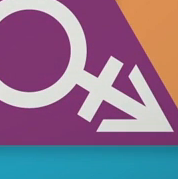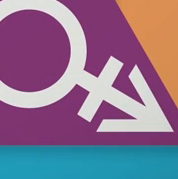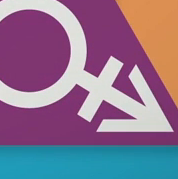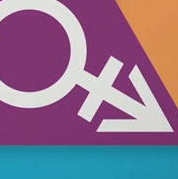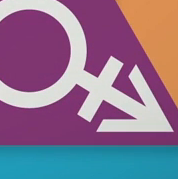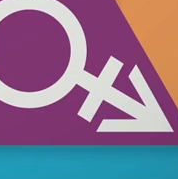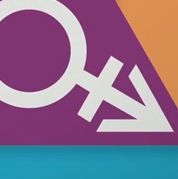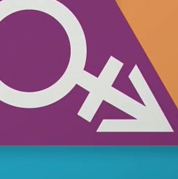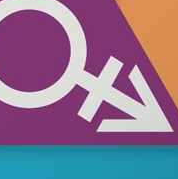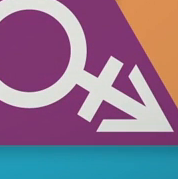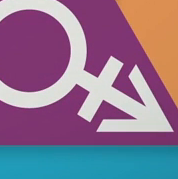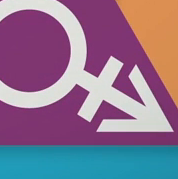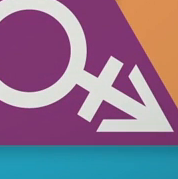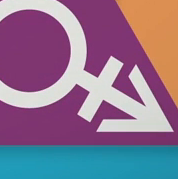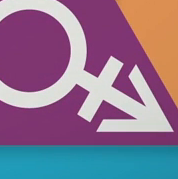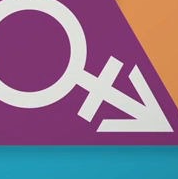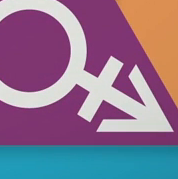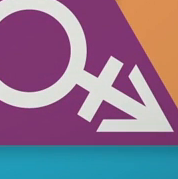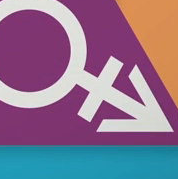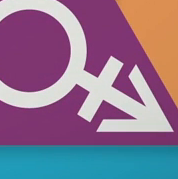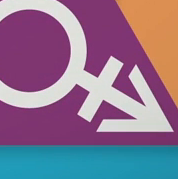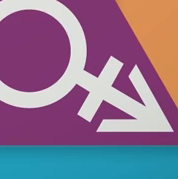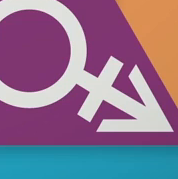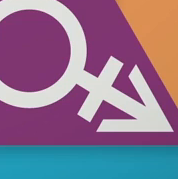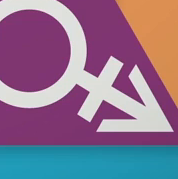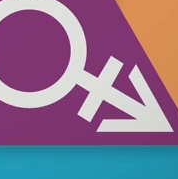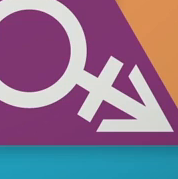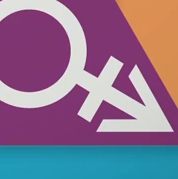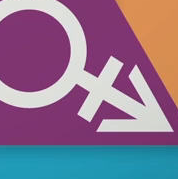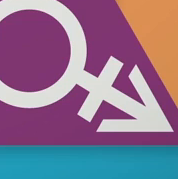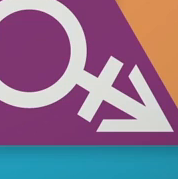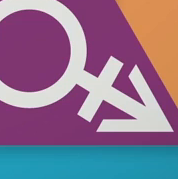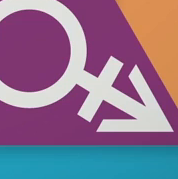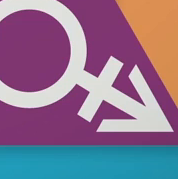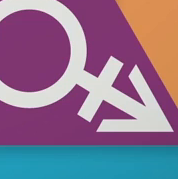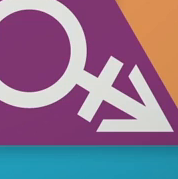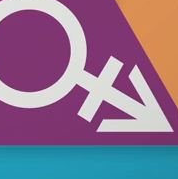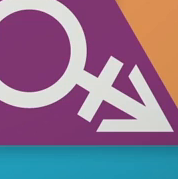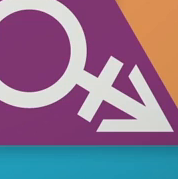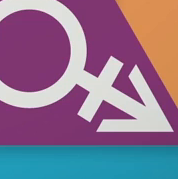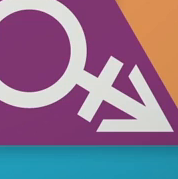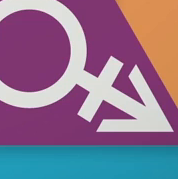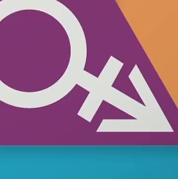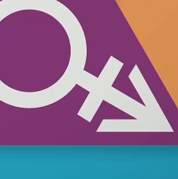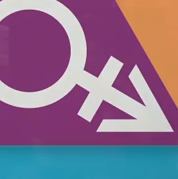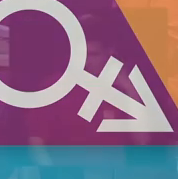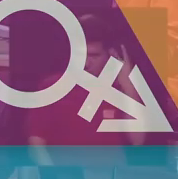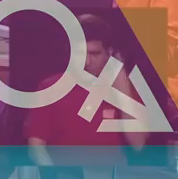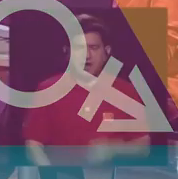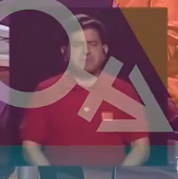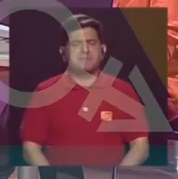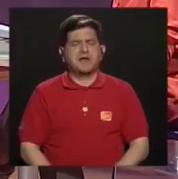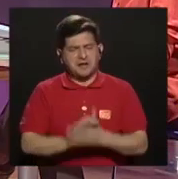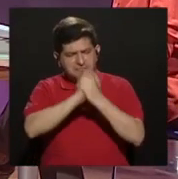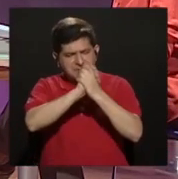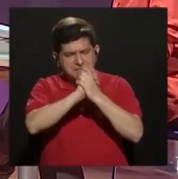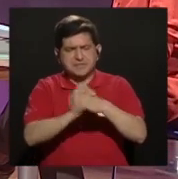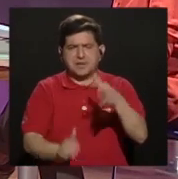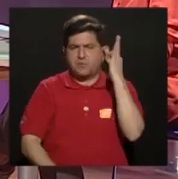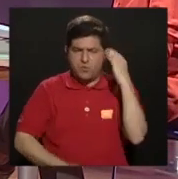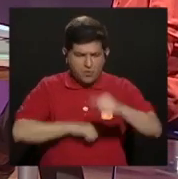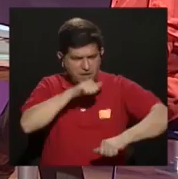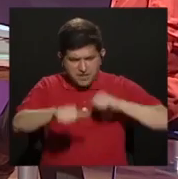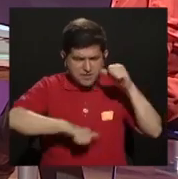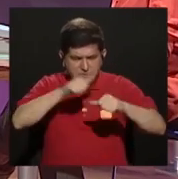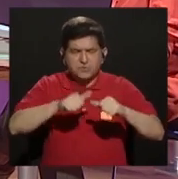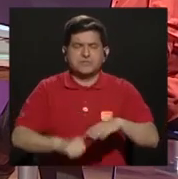la única bolsa de empleo en este momento es Transvida. Es Transvida. Sí. Techi de Moravia quiere felicitarlas por ser mujeres fuertes, luchadoras y